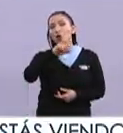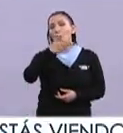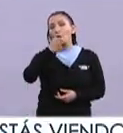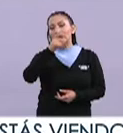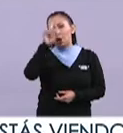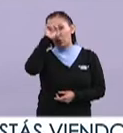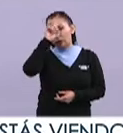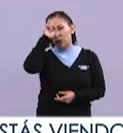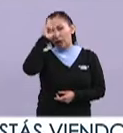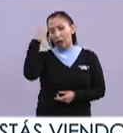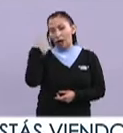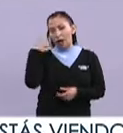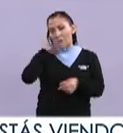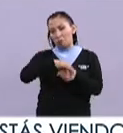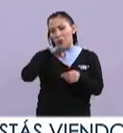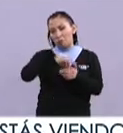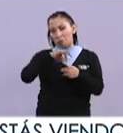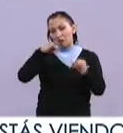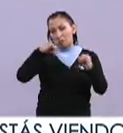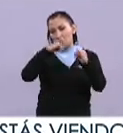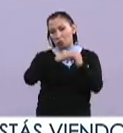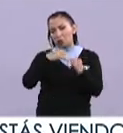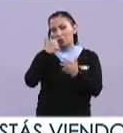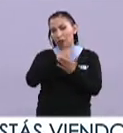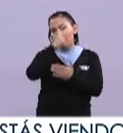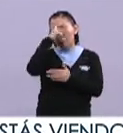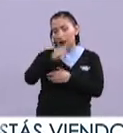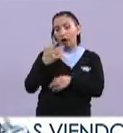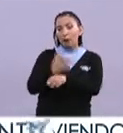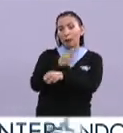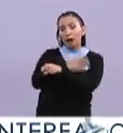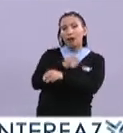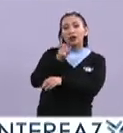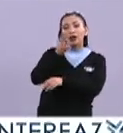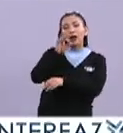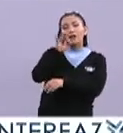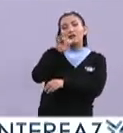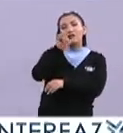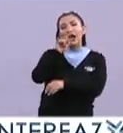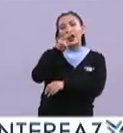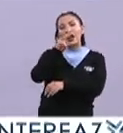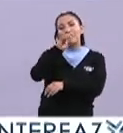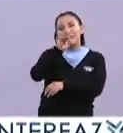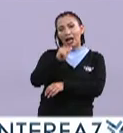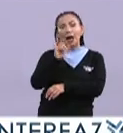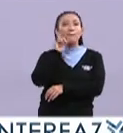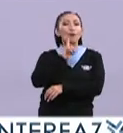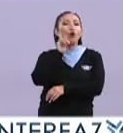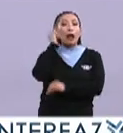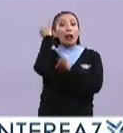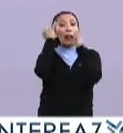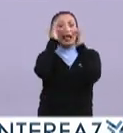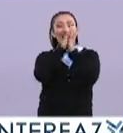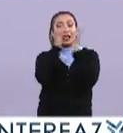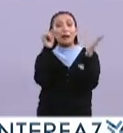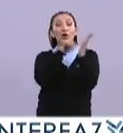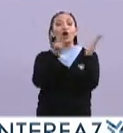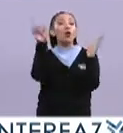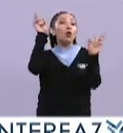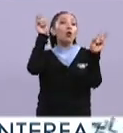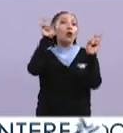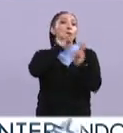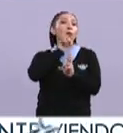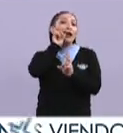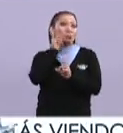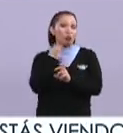Instituto Electoral de la Ciudad de México, quien hoy viene acompañado de la doctora Flavia Freidenberg, una de las autoras del libro Mujeres en